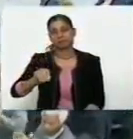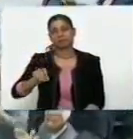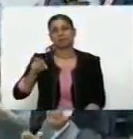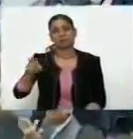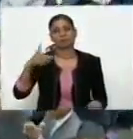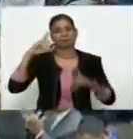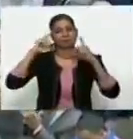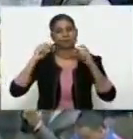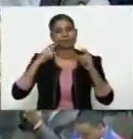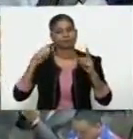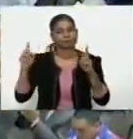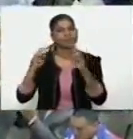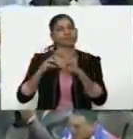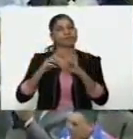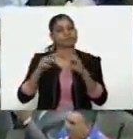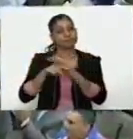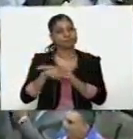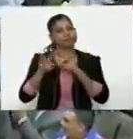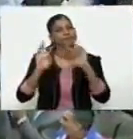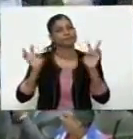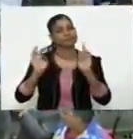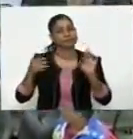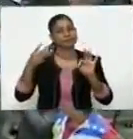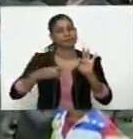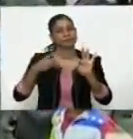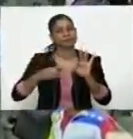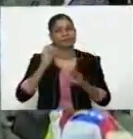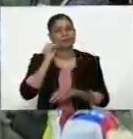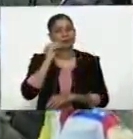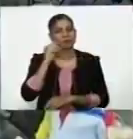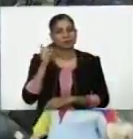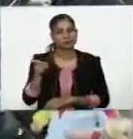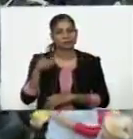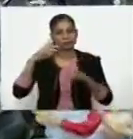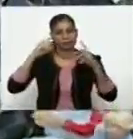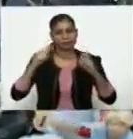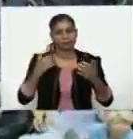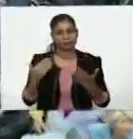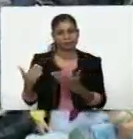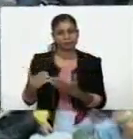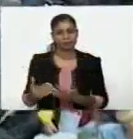conocedor de esta materia y joven constituyente.